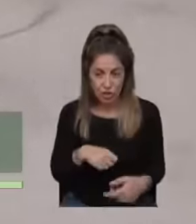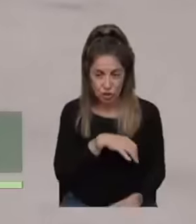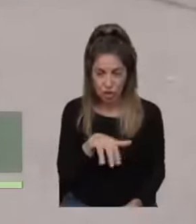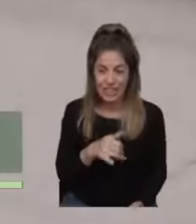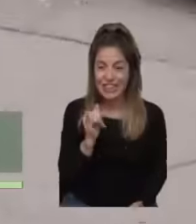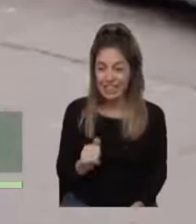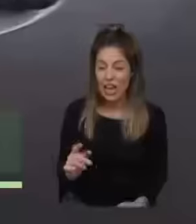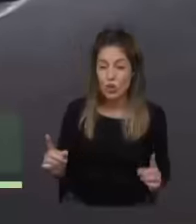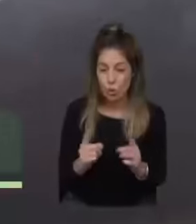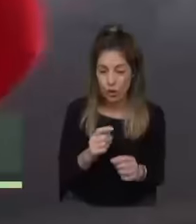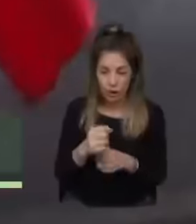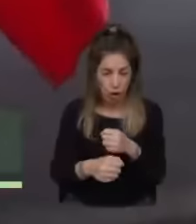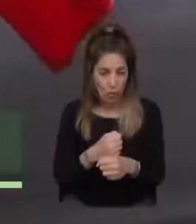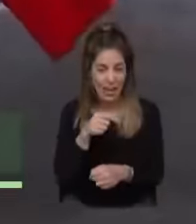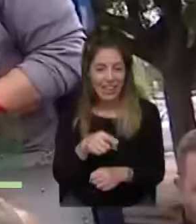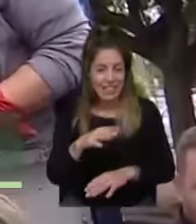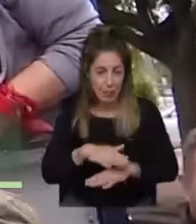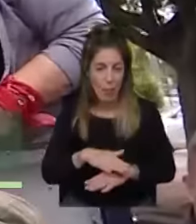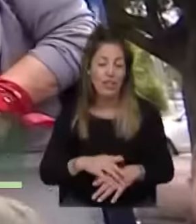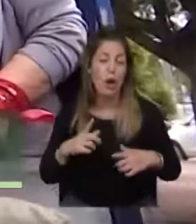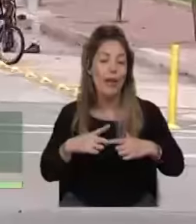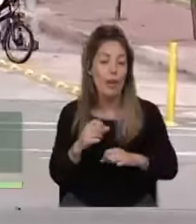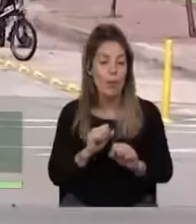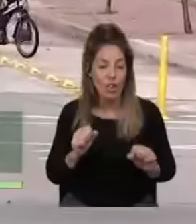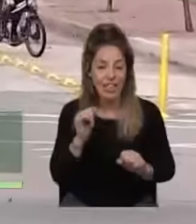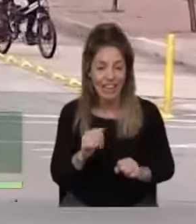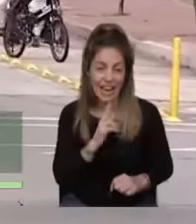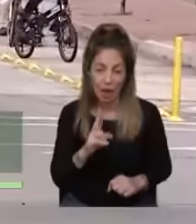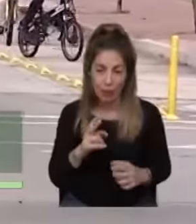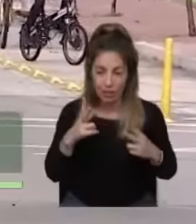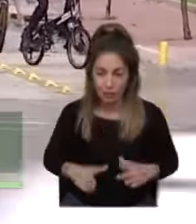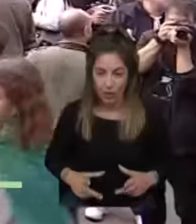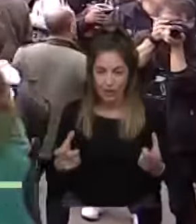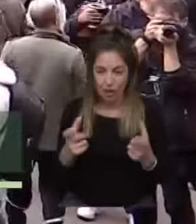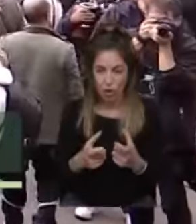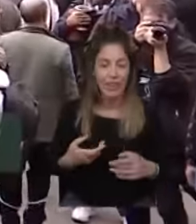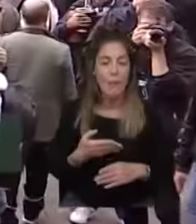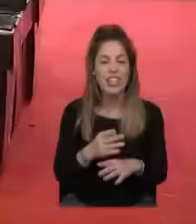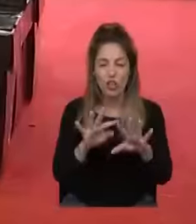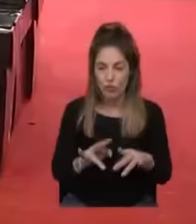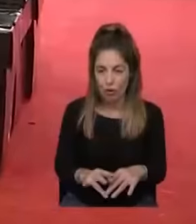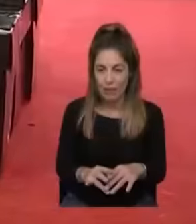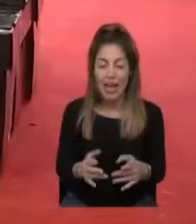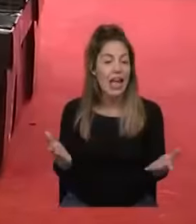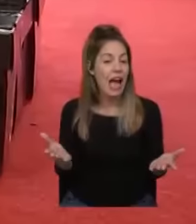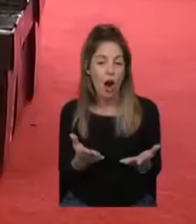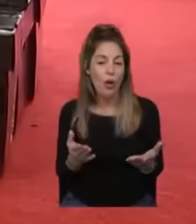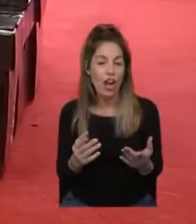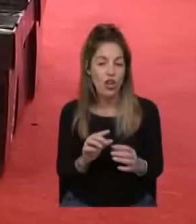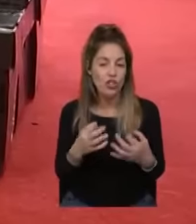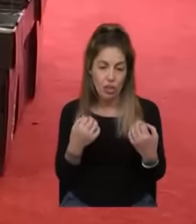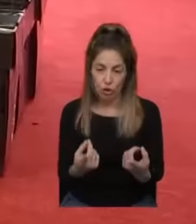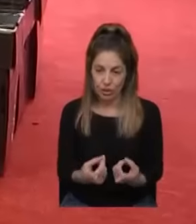tendrán su encuentro anual y en esa instancia esperan poder contar con la respuesta formal de la Corte al pedido de informes, lo cual hasta el momento no se